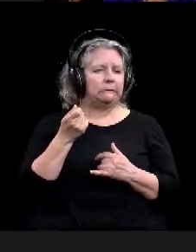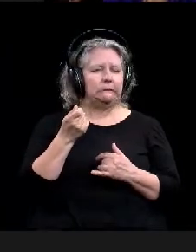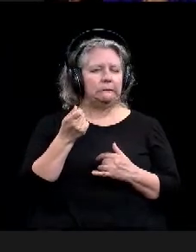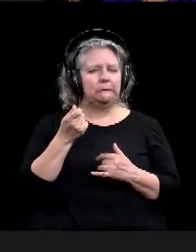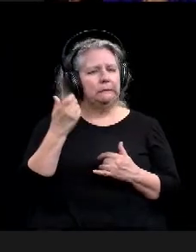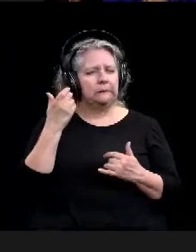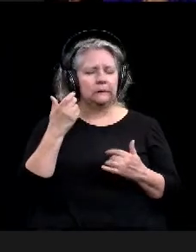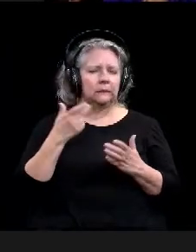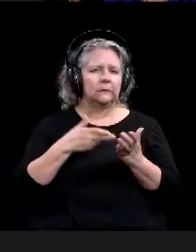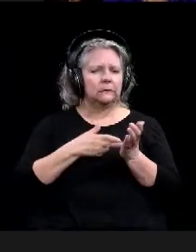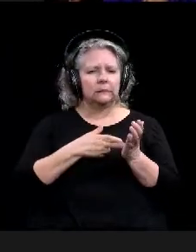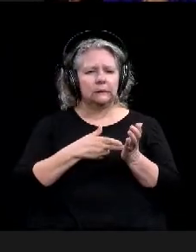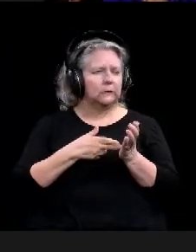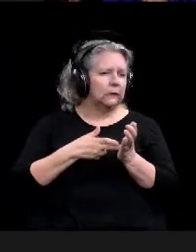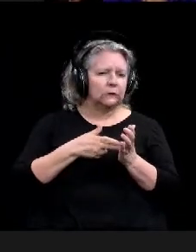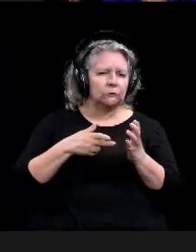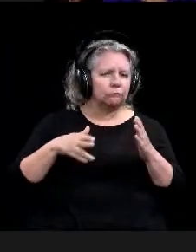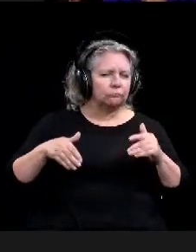que